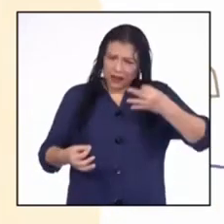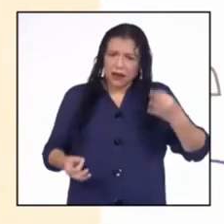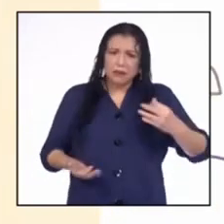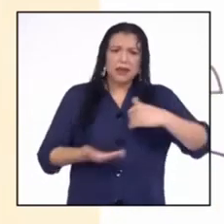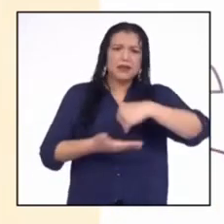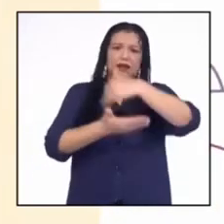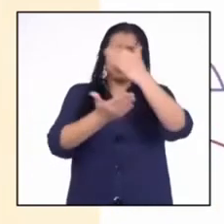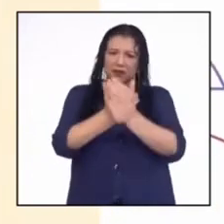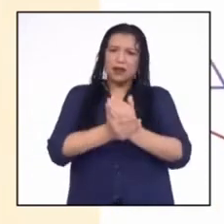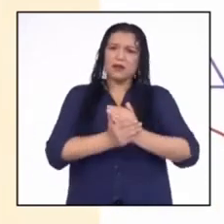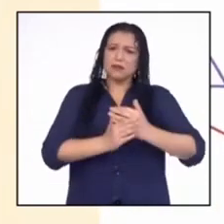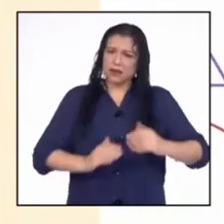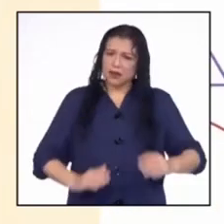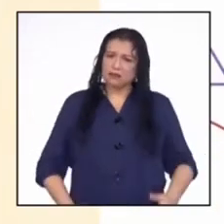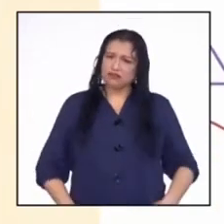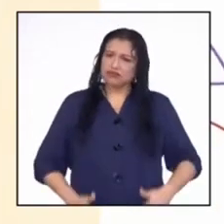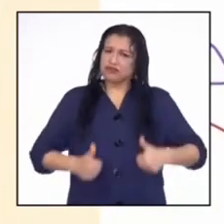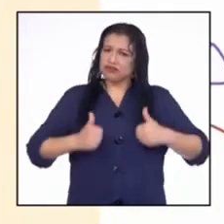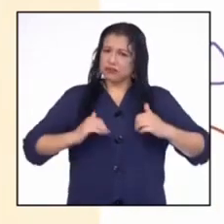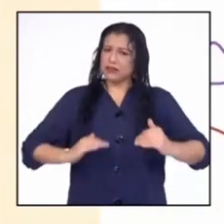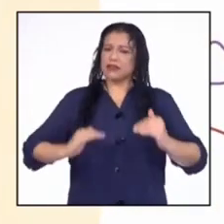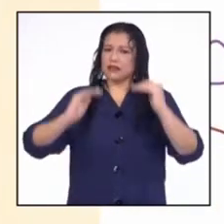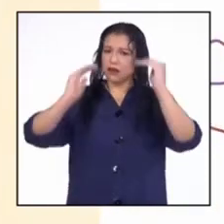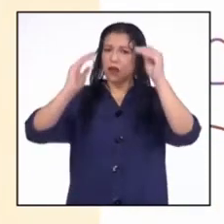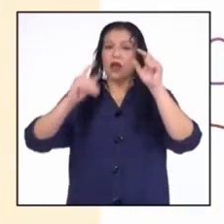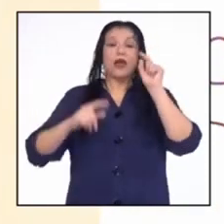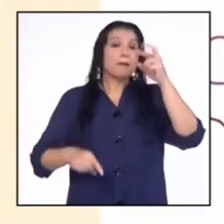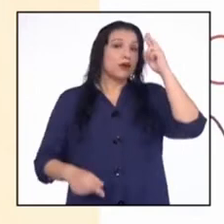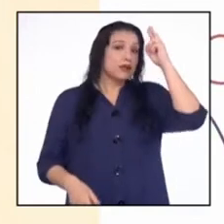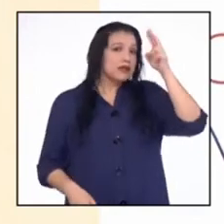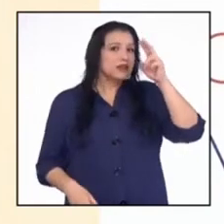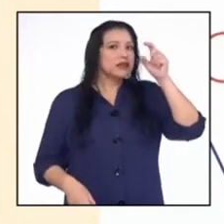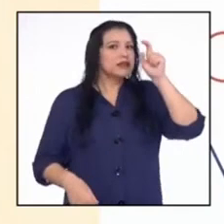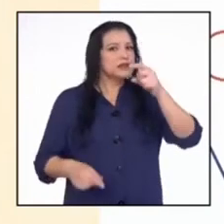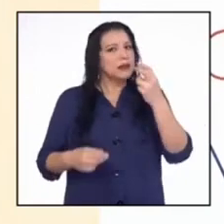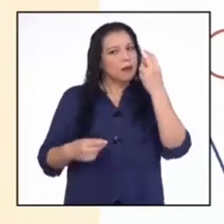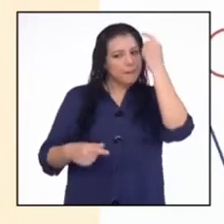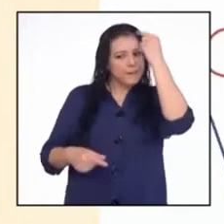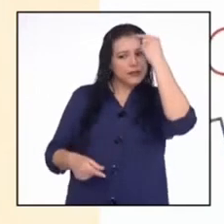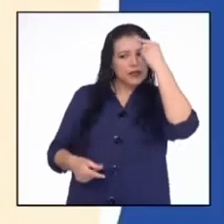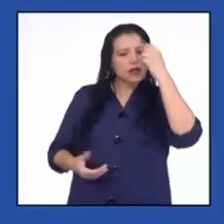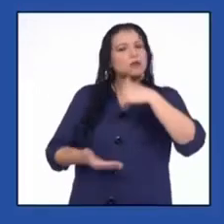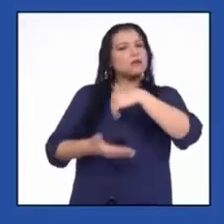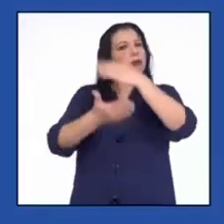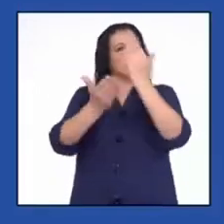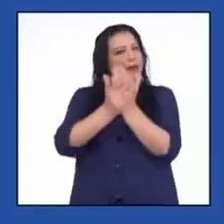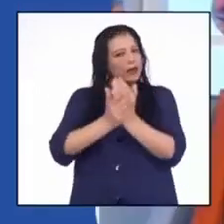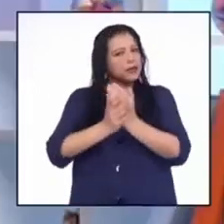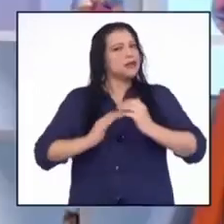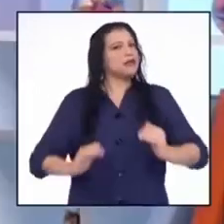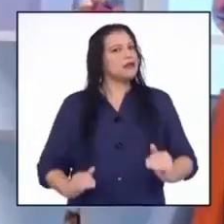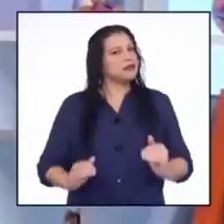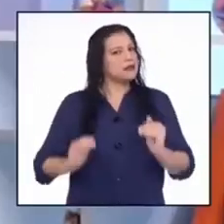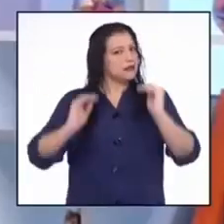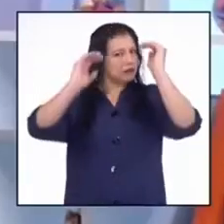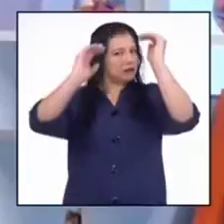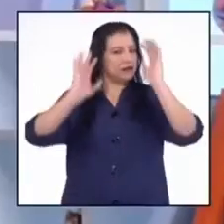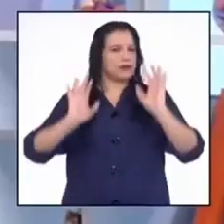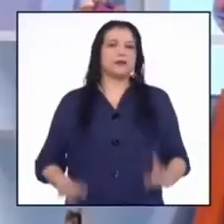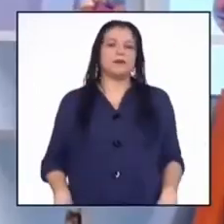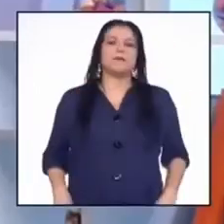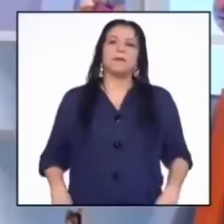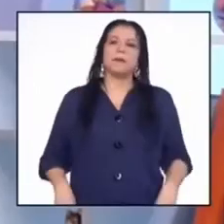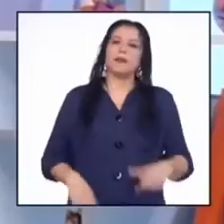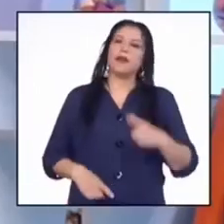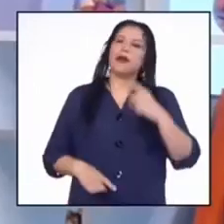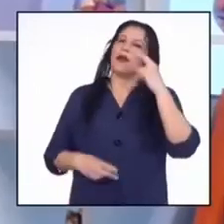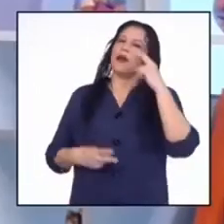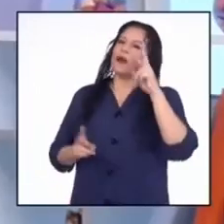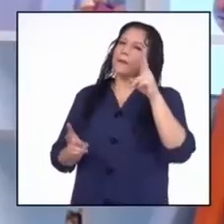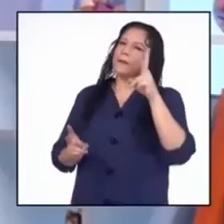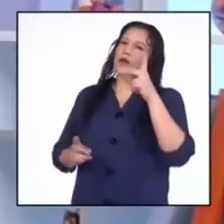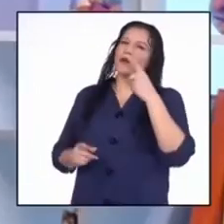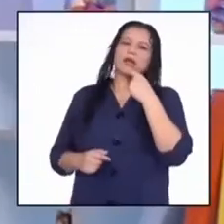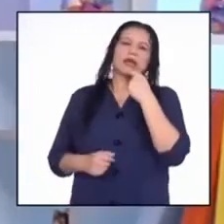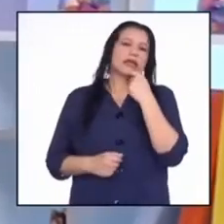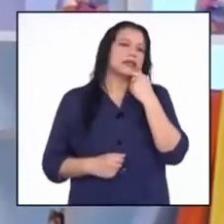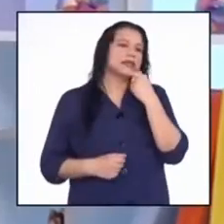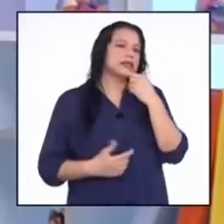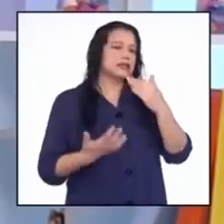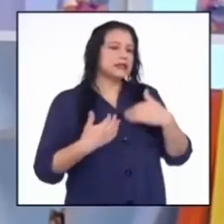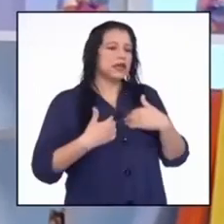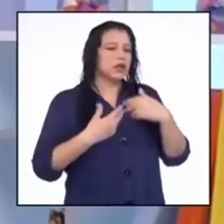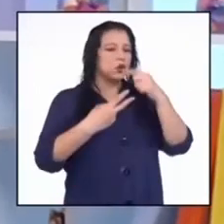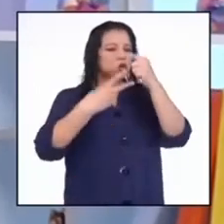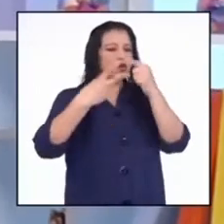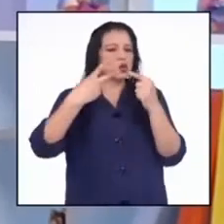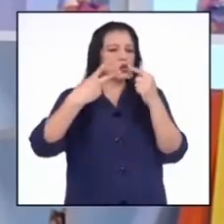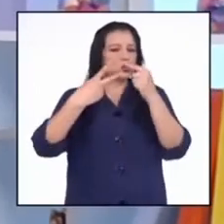etapa. Por tal motivo, debe ser considerado como una etapa. Veo que en este texto tengo dos